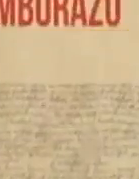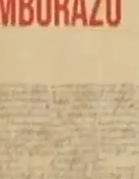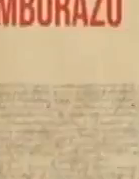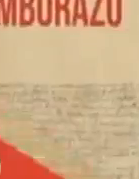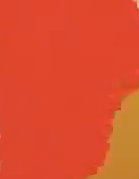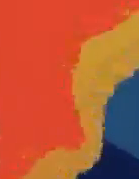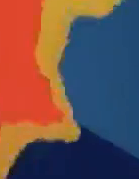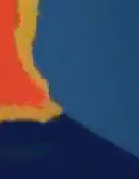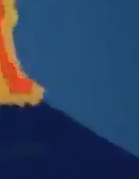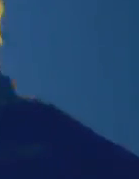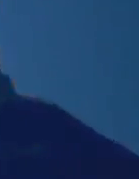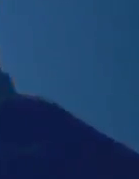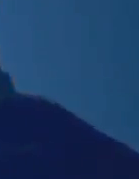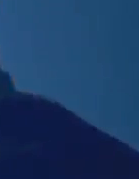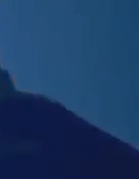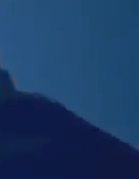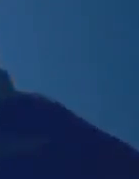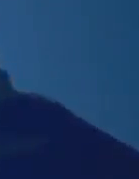delirio sobre el Chimborazo.